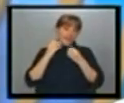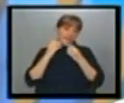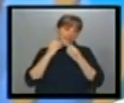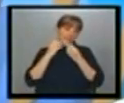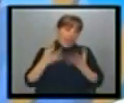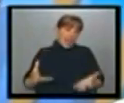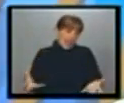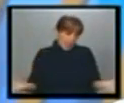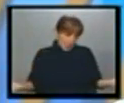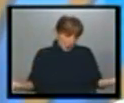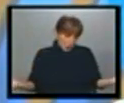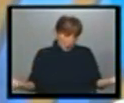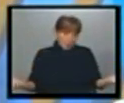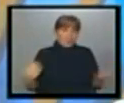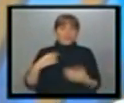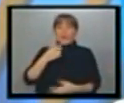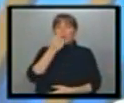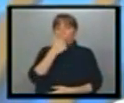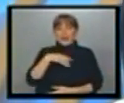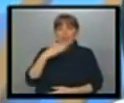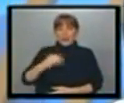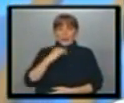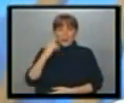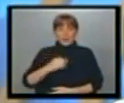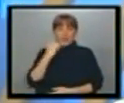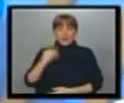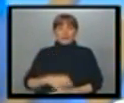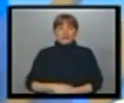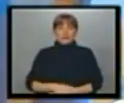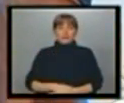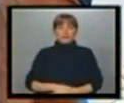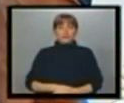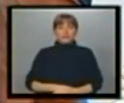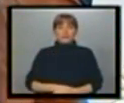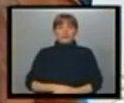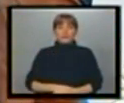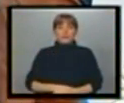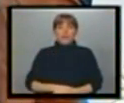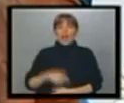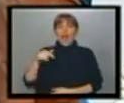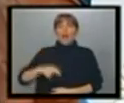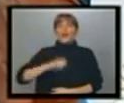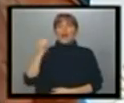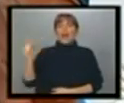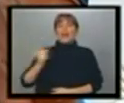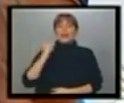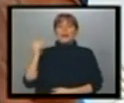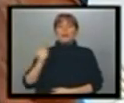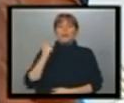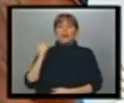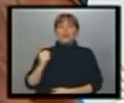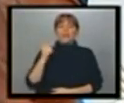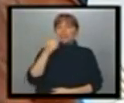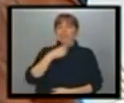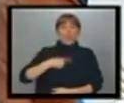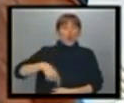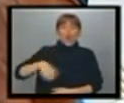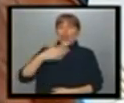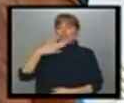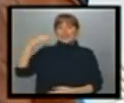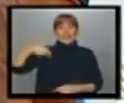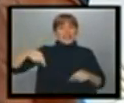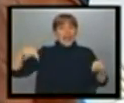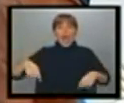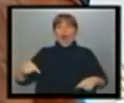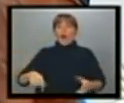ahí. Habló Macri en las últimas horas y dijo esto. Que es muy importante que entendamos el momento que